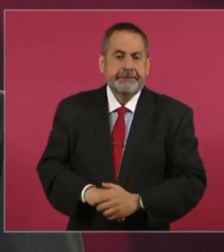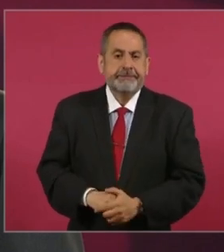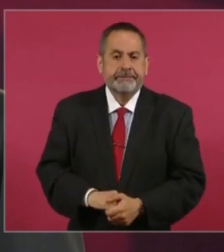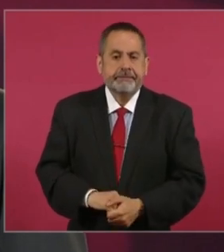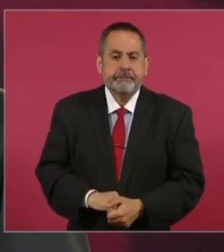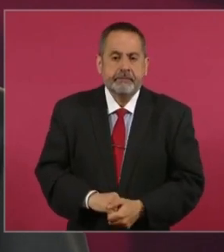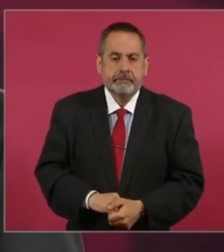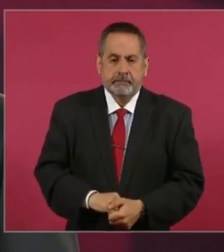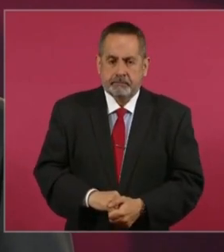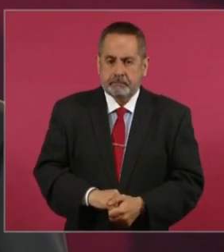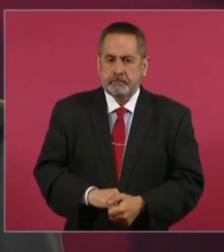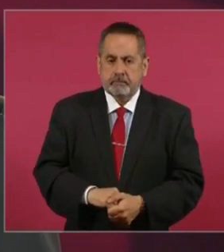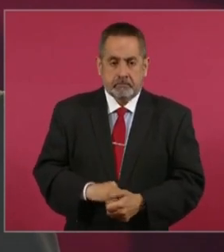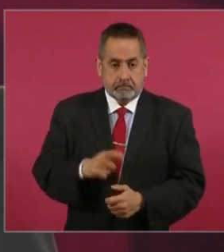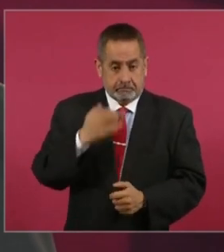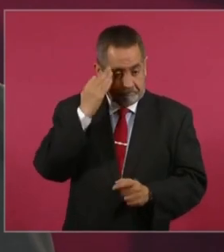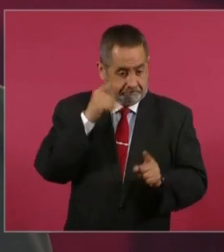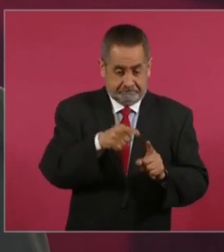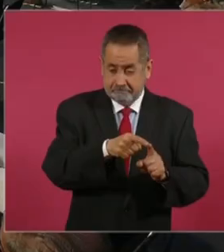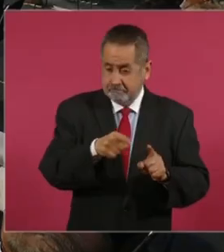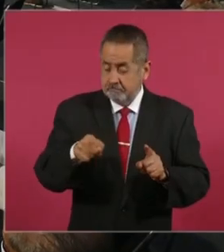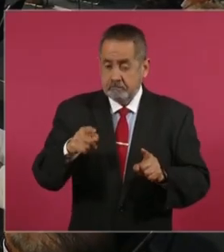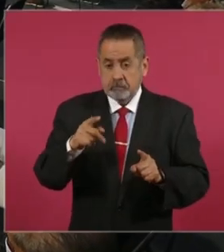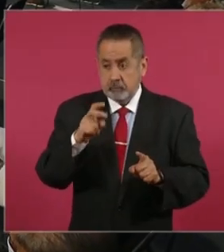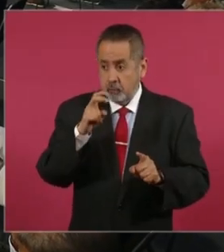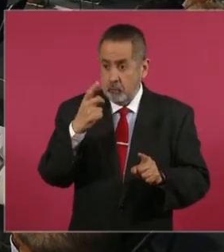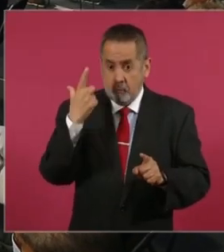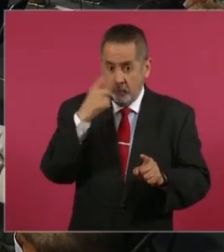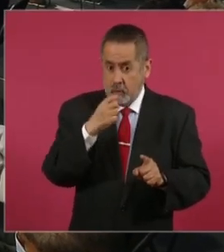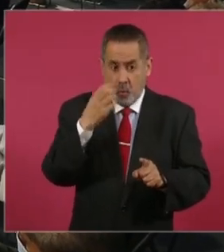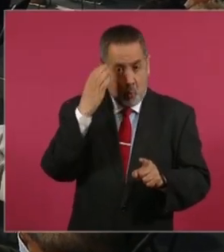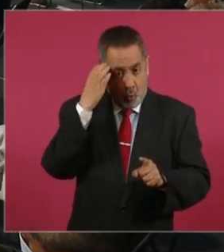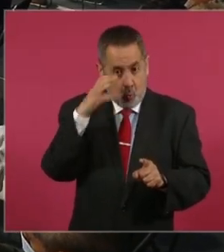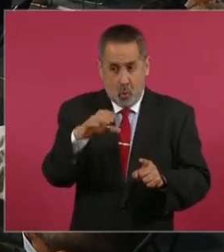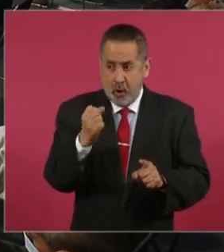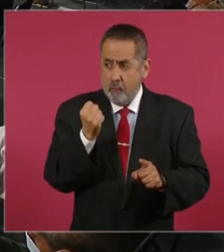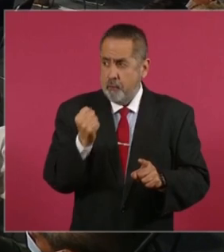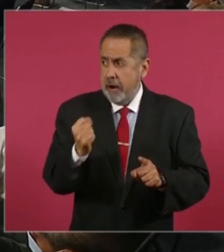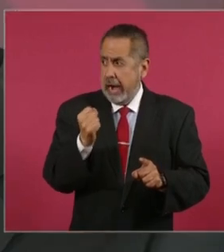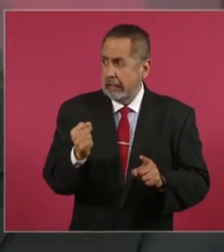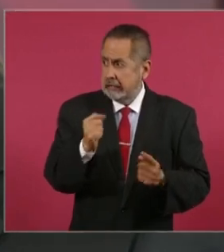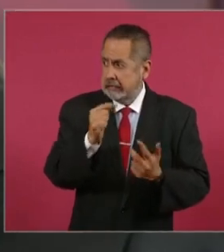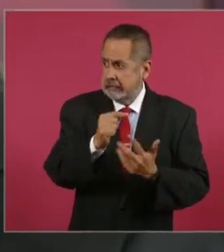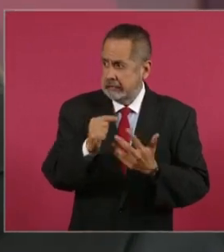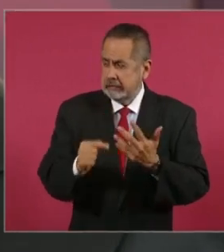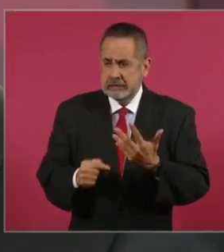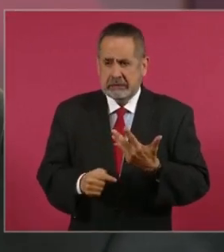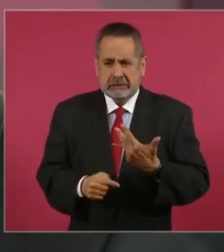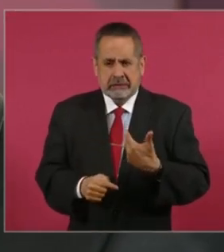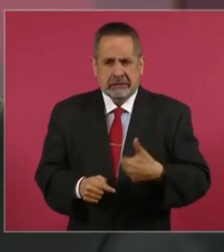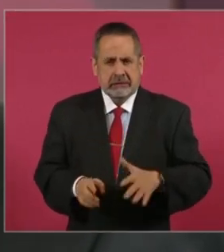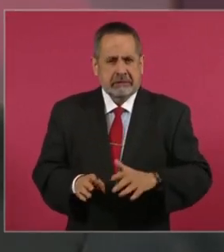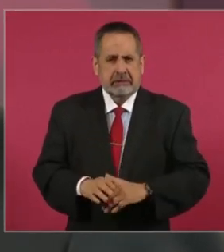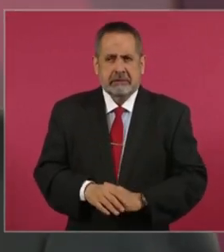Y fue una temporada, más que ya no se